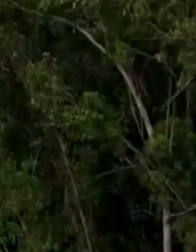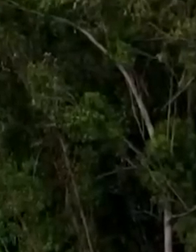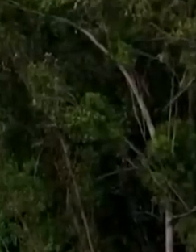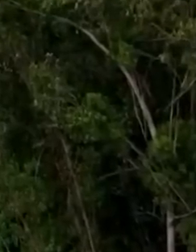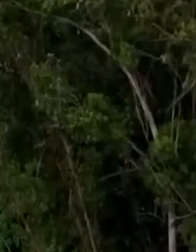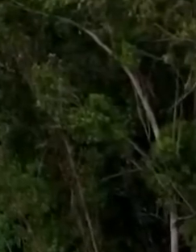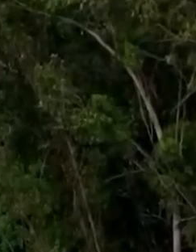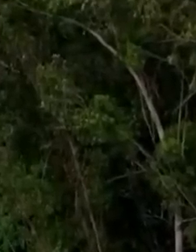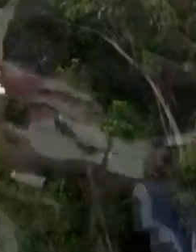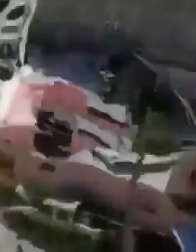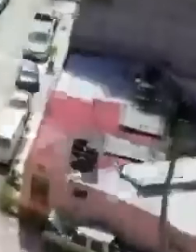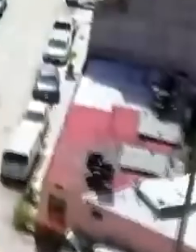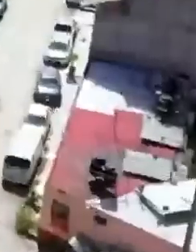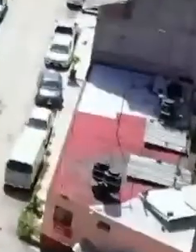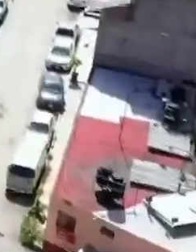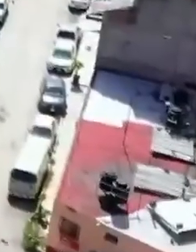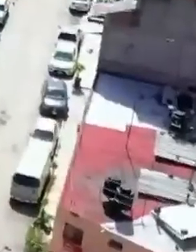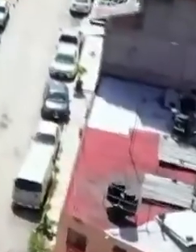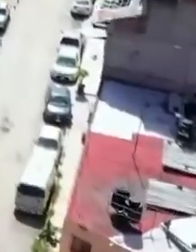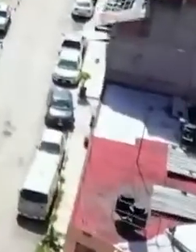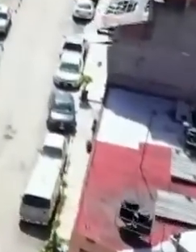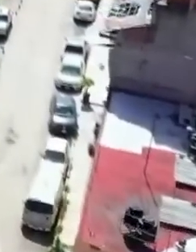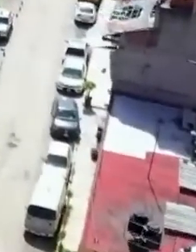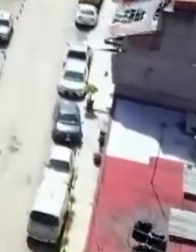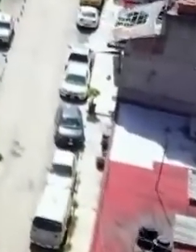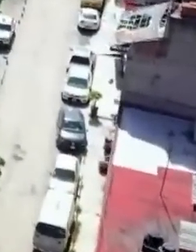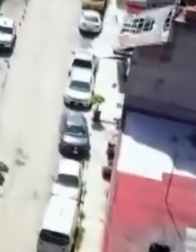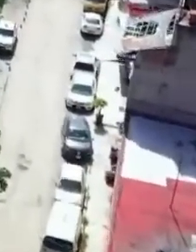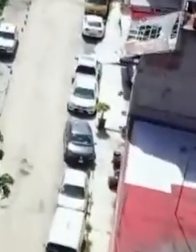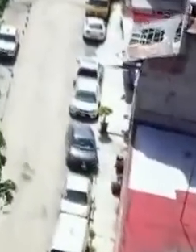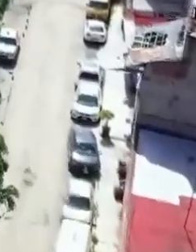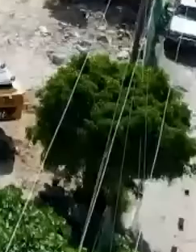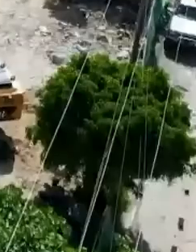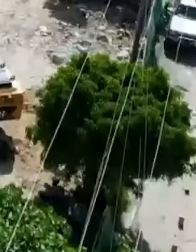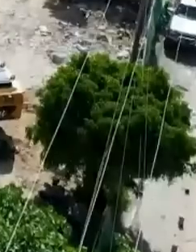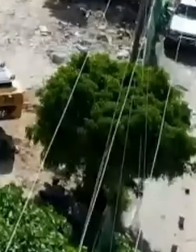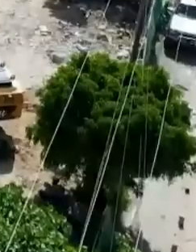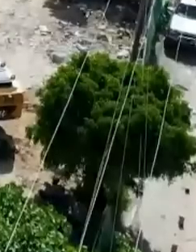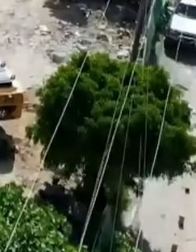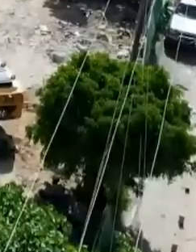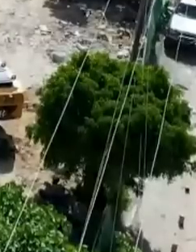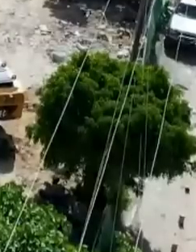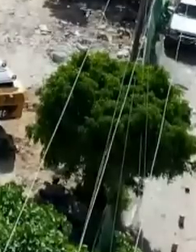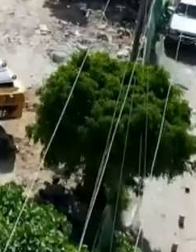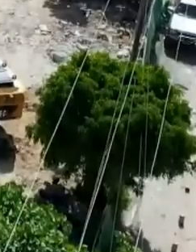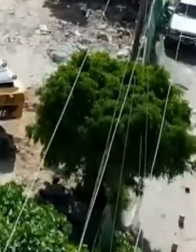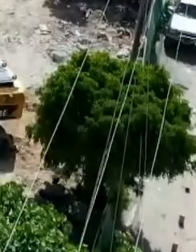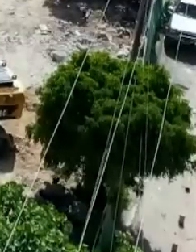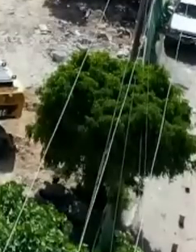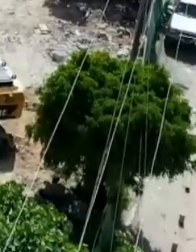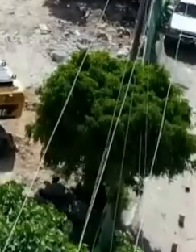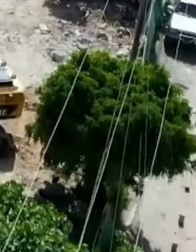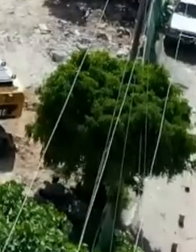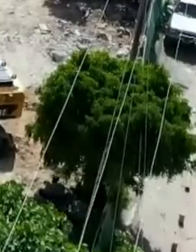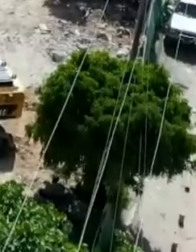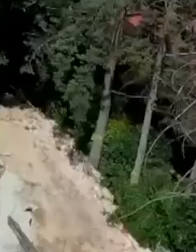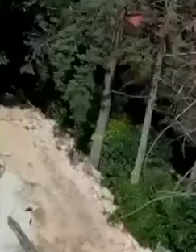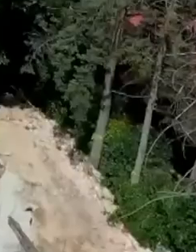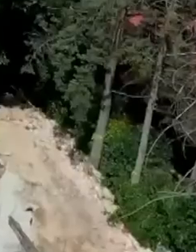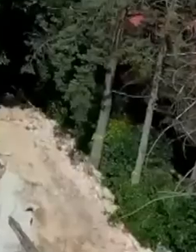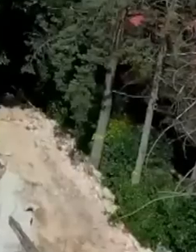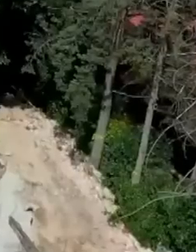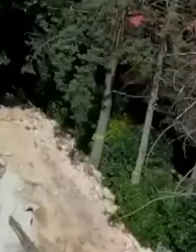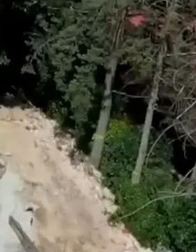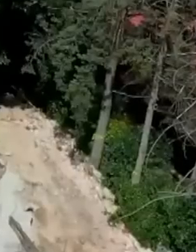viaducto en doble voladizo. Estación Vasco de Quiroga. Se continúan los trabajos de demolición para liberar los espacios necesarios para